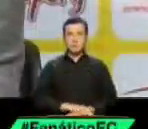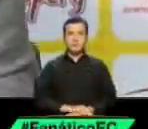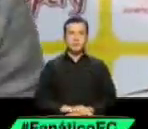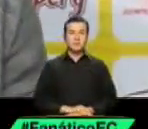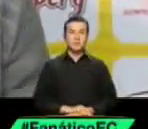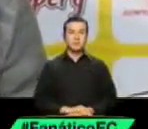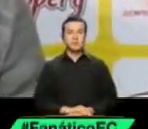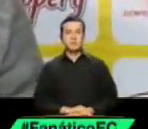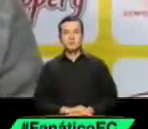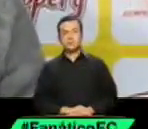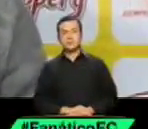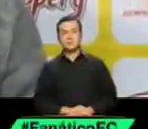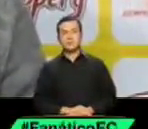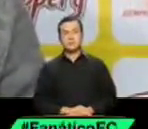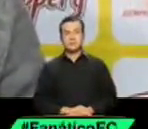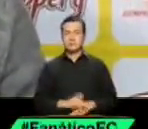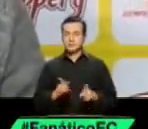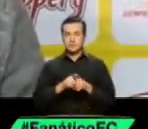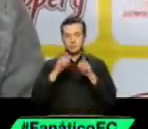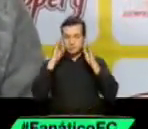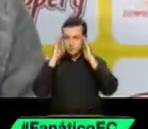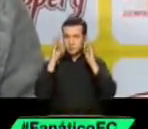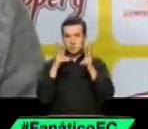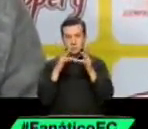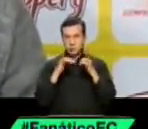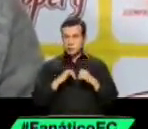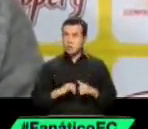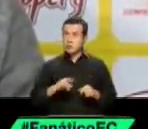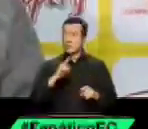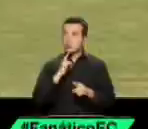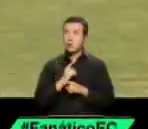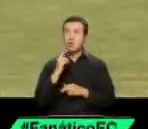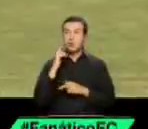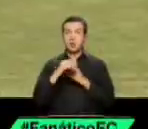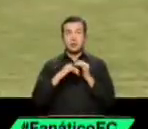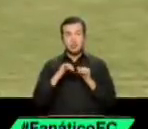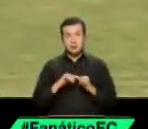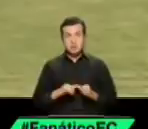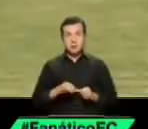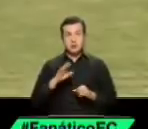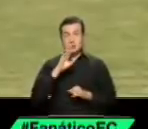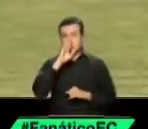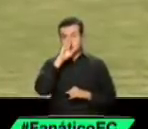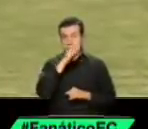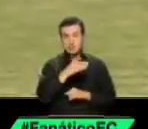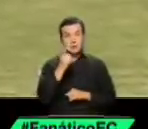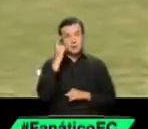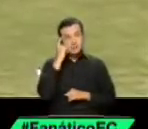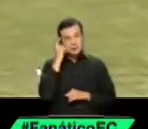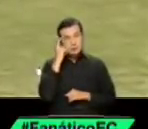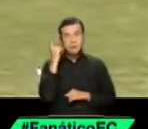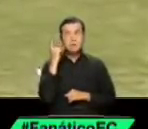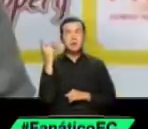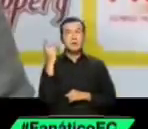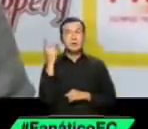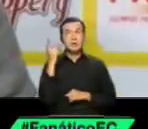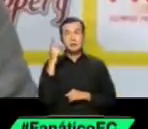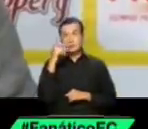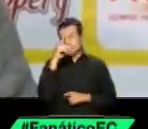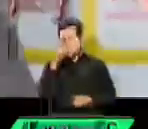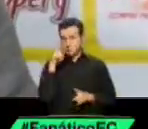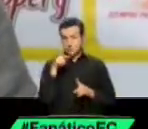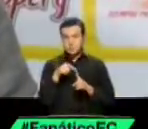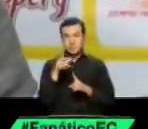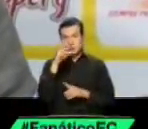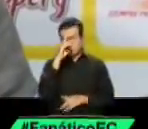Sí. Con ese mismo enfoque, con esa misma racha y bueno, mantener esa línea, ¿no? Siempre uno está mentalizado con